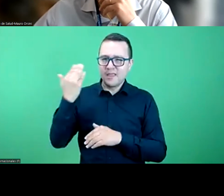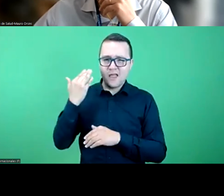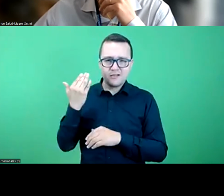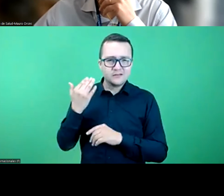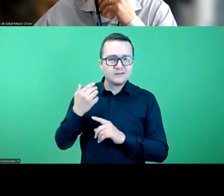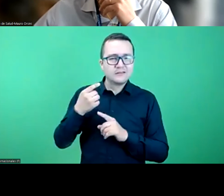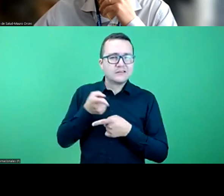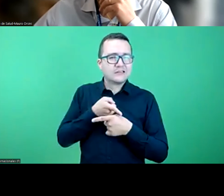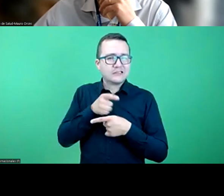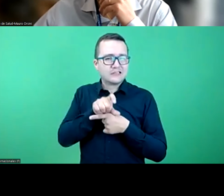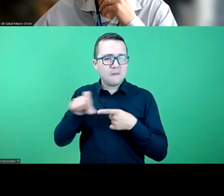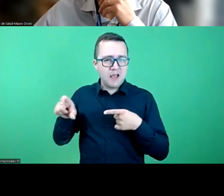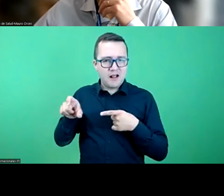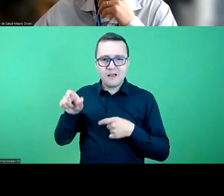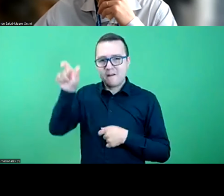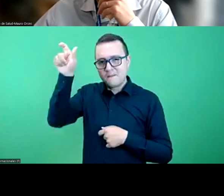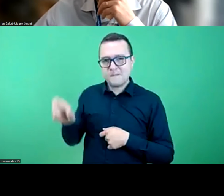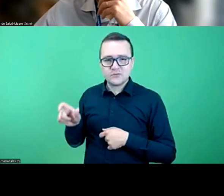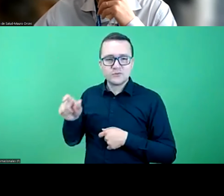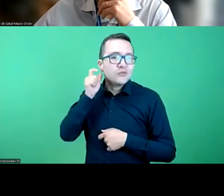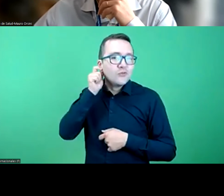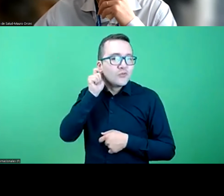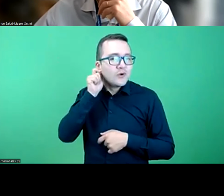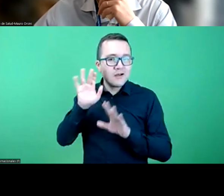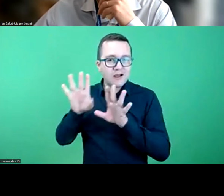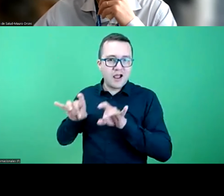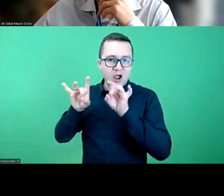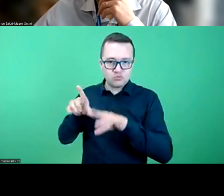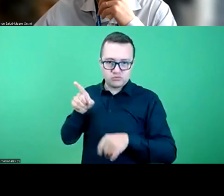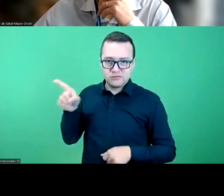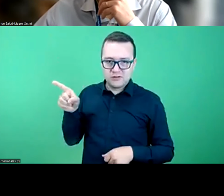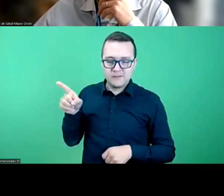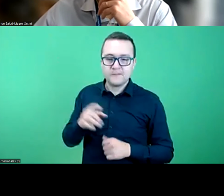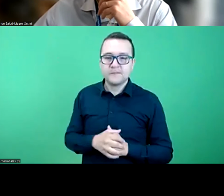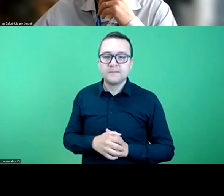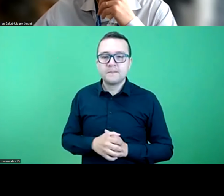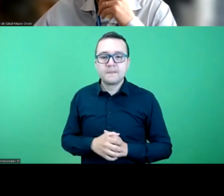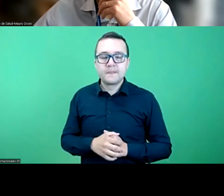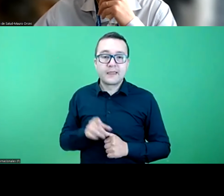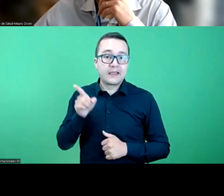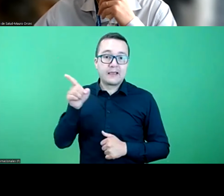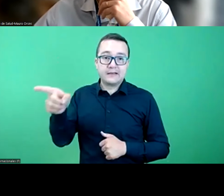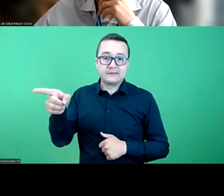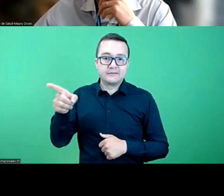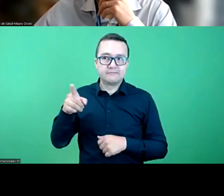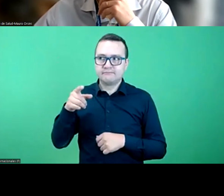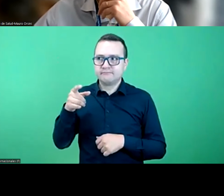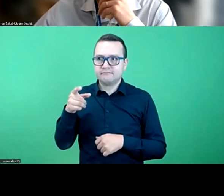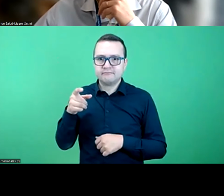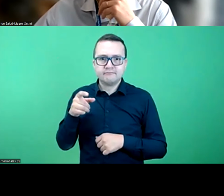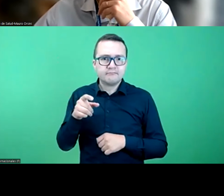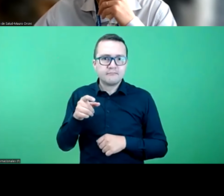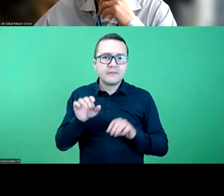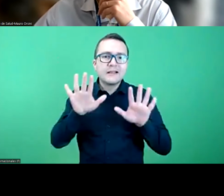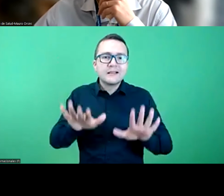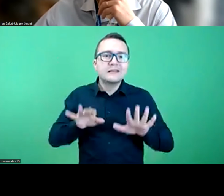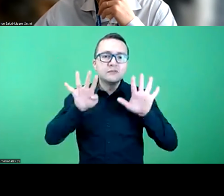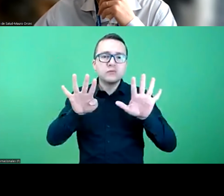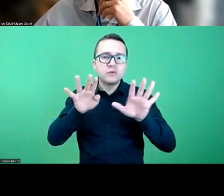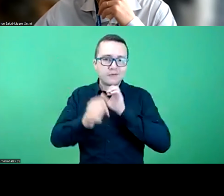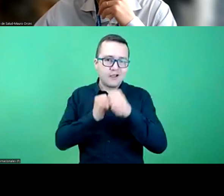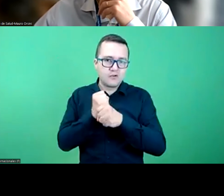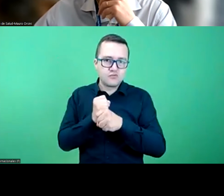Australia, una mujer ya, pero que ya a sus prontitos 19 años tuvo que